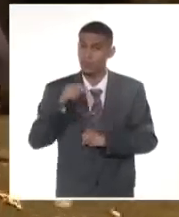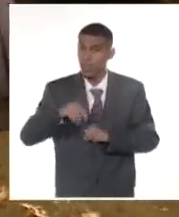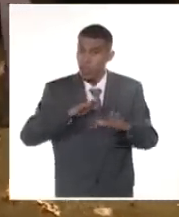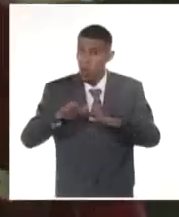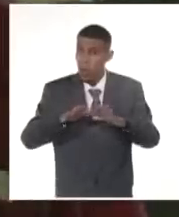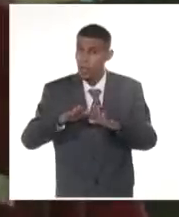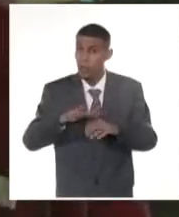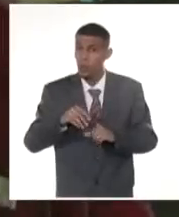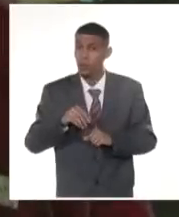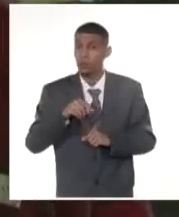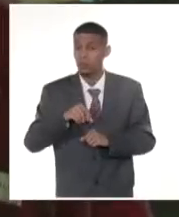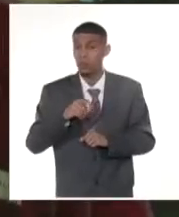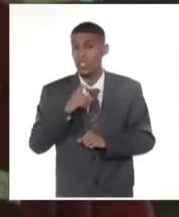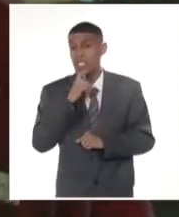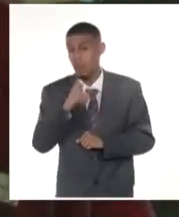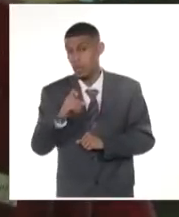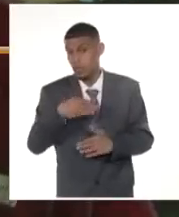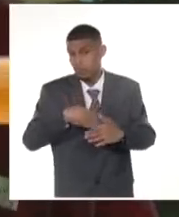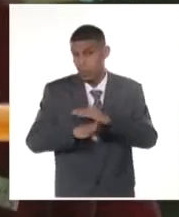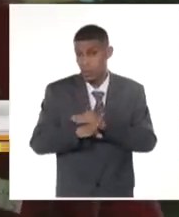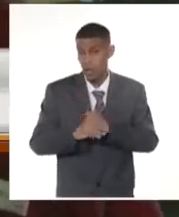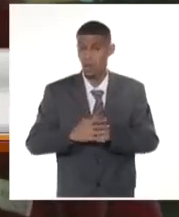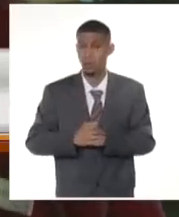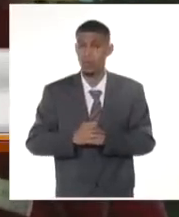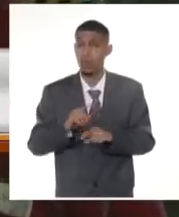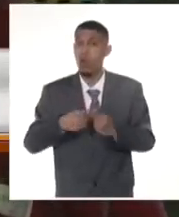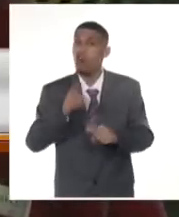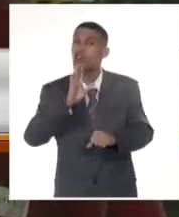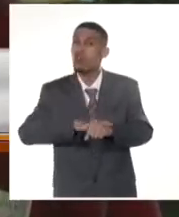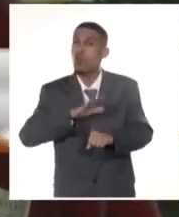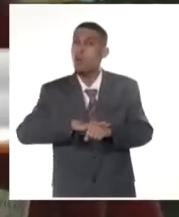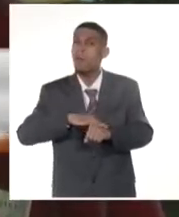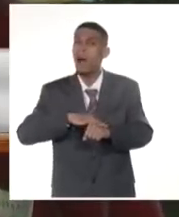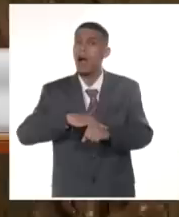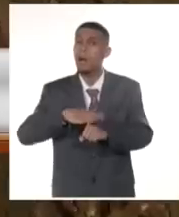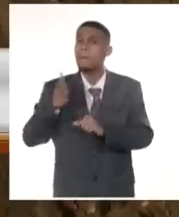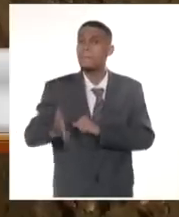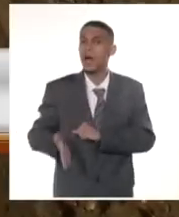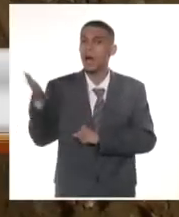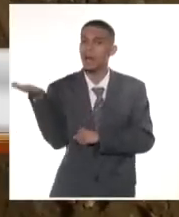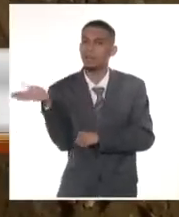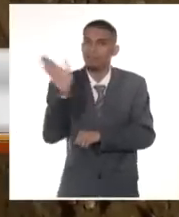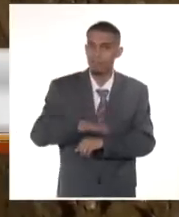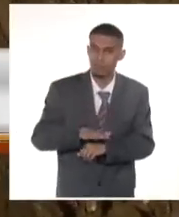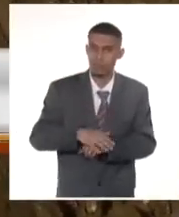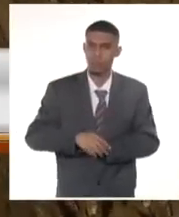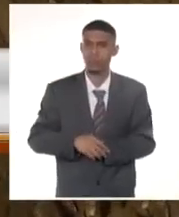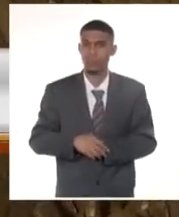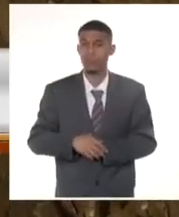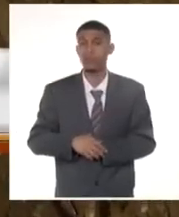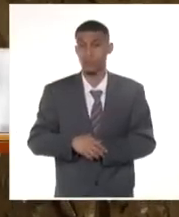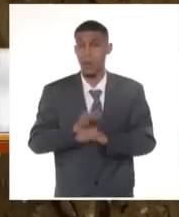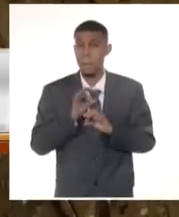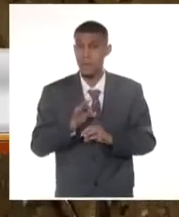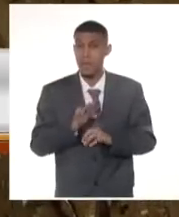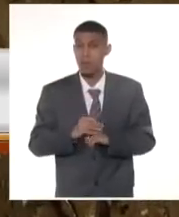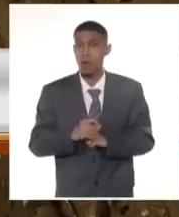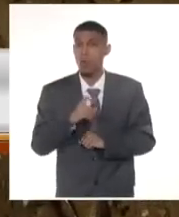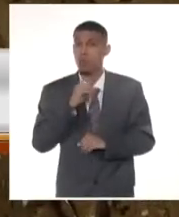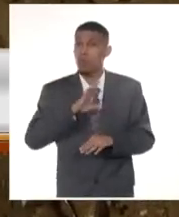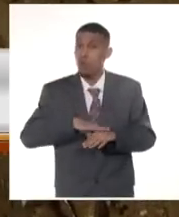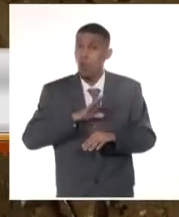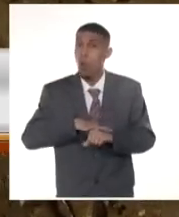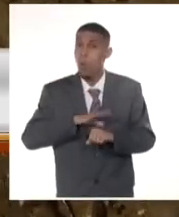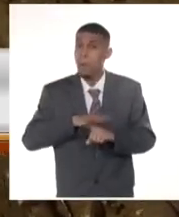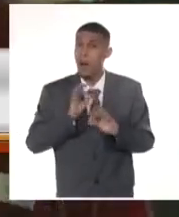inestable a causa de la pared, como en la posición que está, y a causa de todo el hollín que está